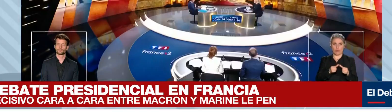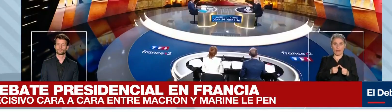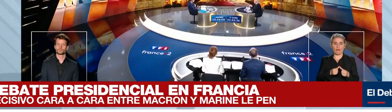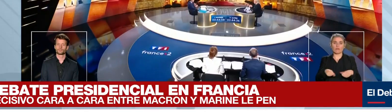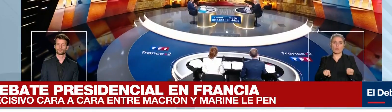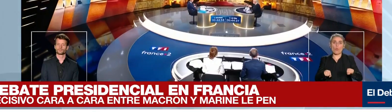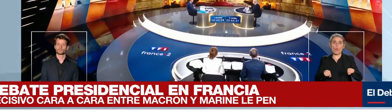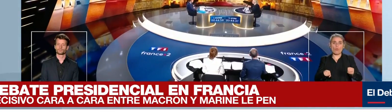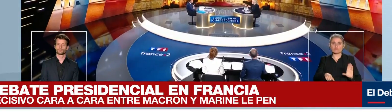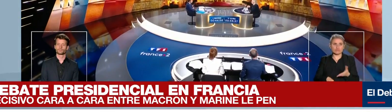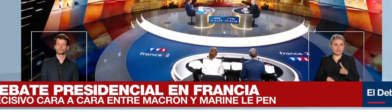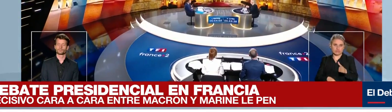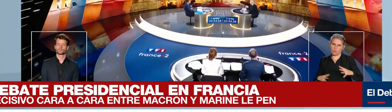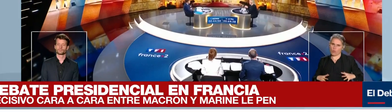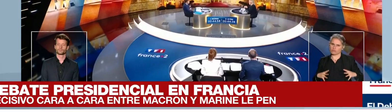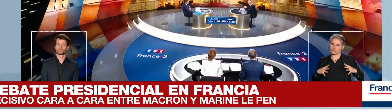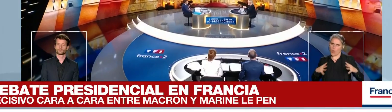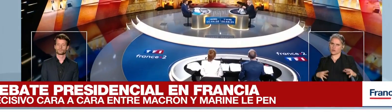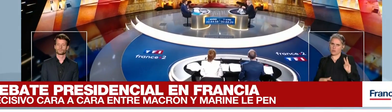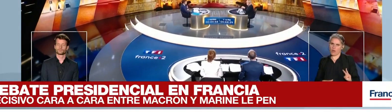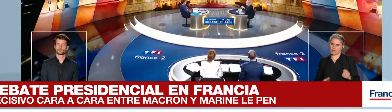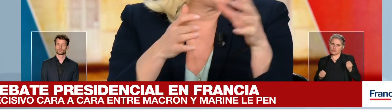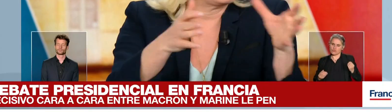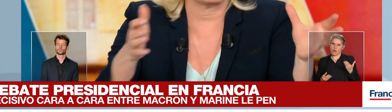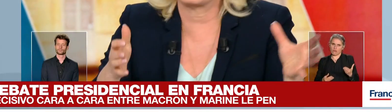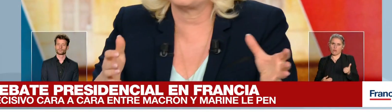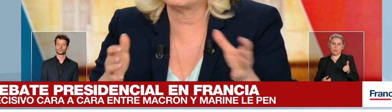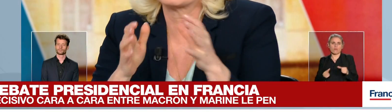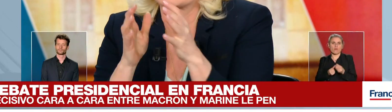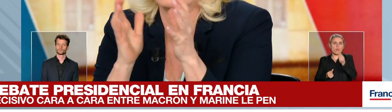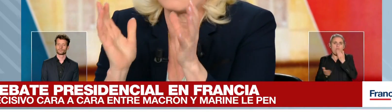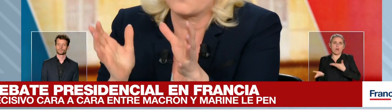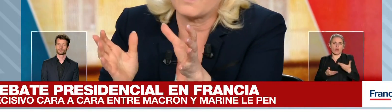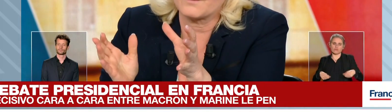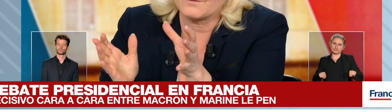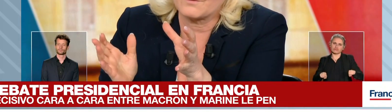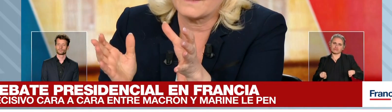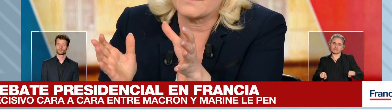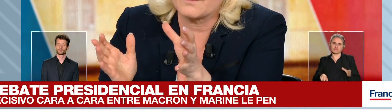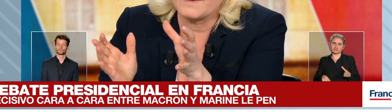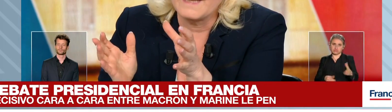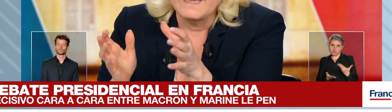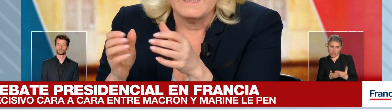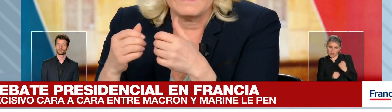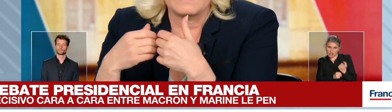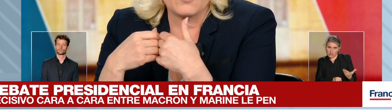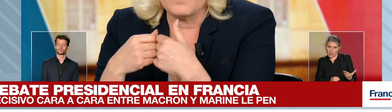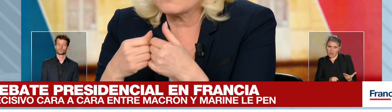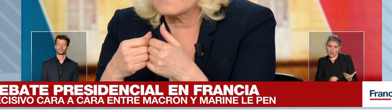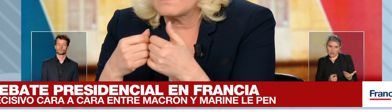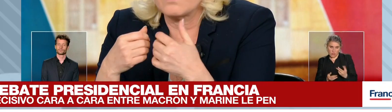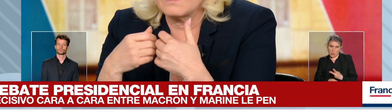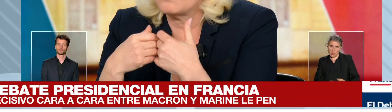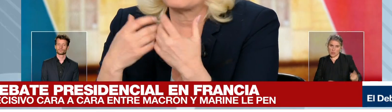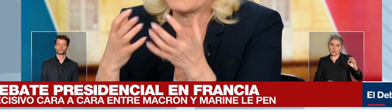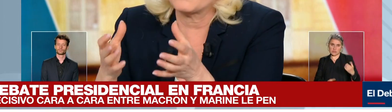empleos de personas que van en una motoneta, personas muy valientes a veces para llevar alimentos.